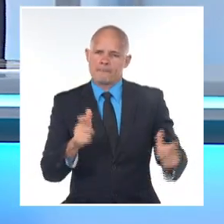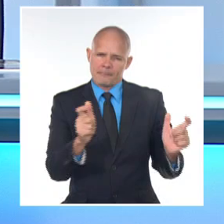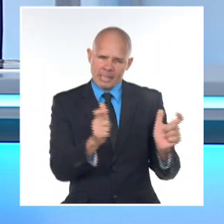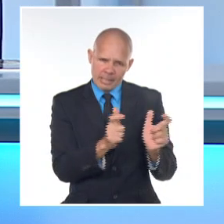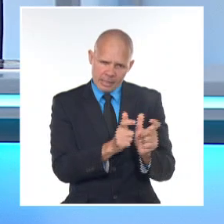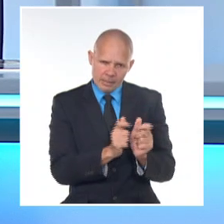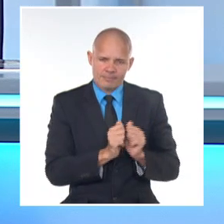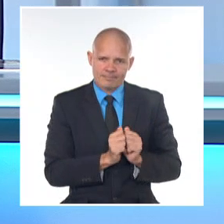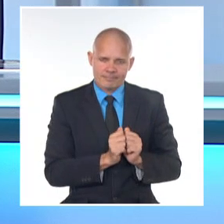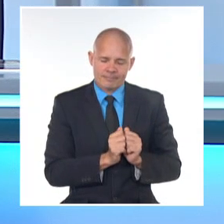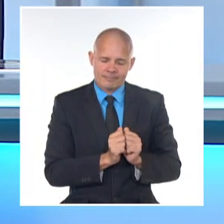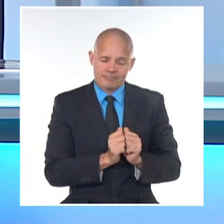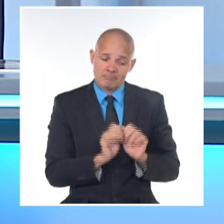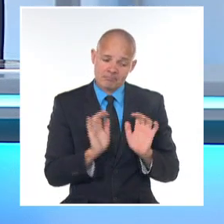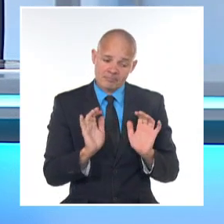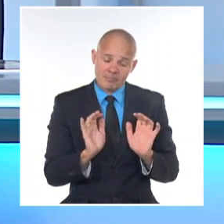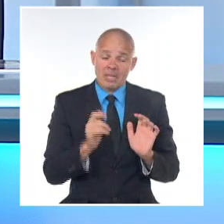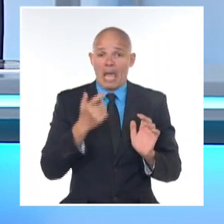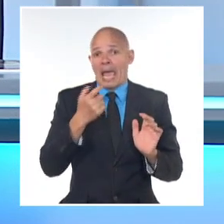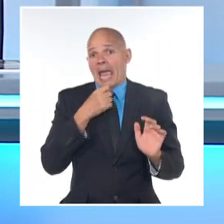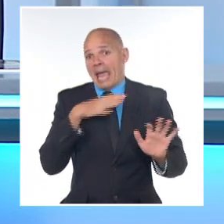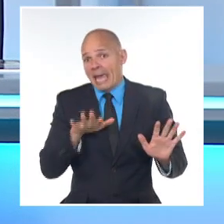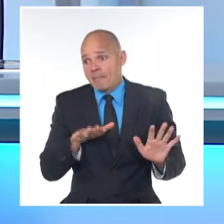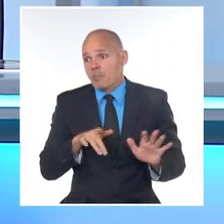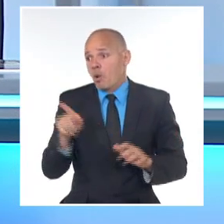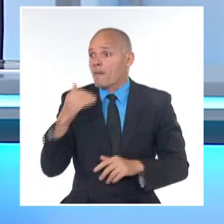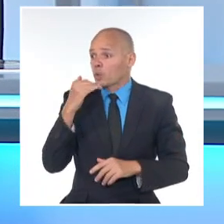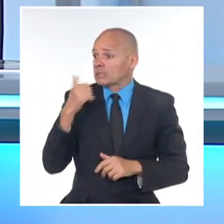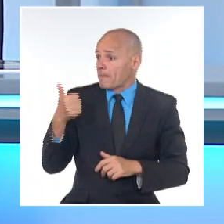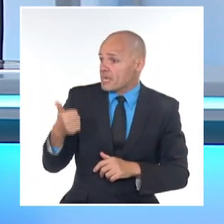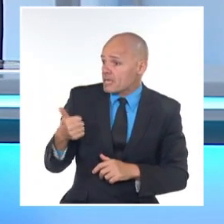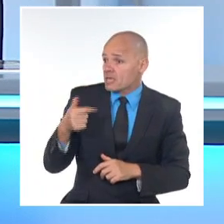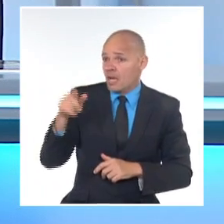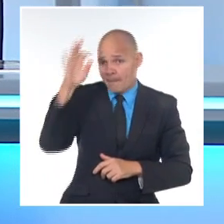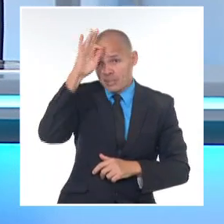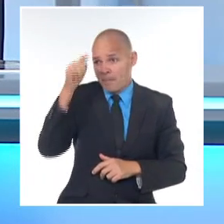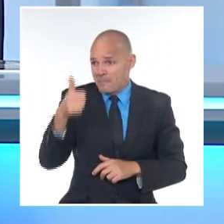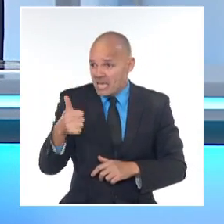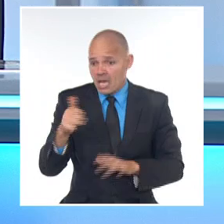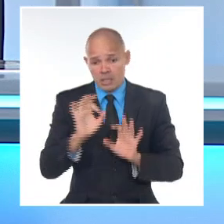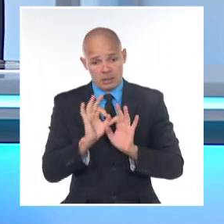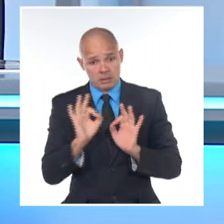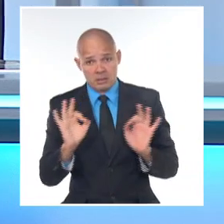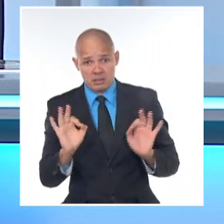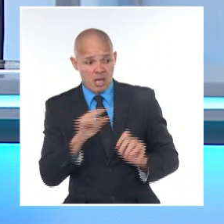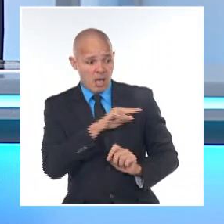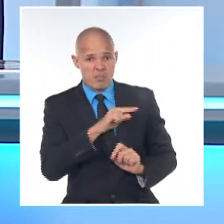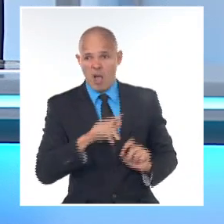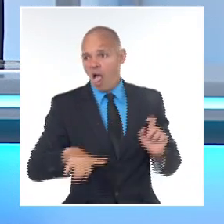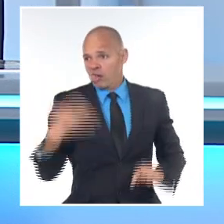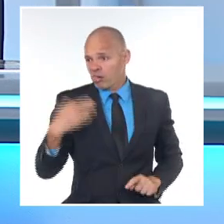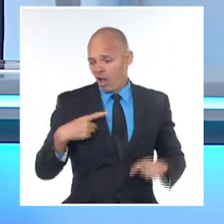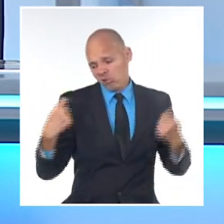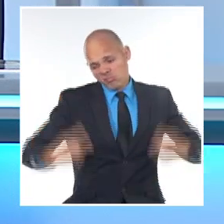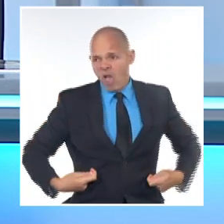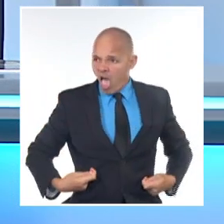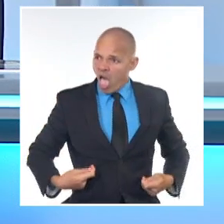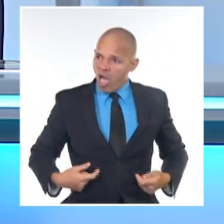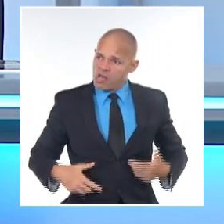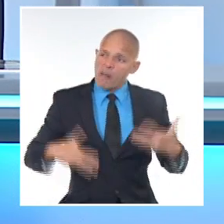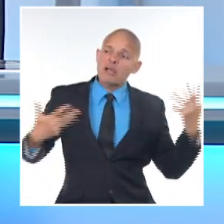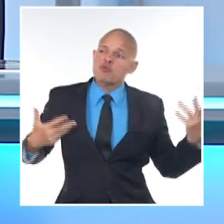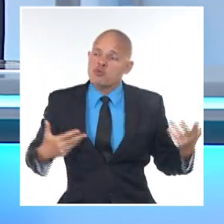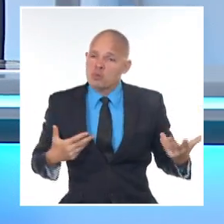que a pesar de esto opten por la indisciplina, por la desobediencia, por ese gesto o esa palabra desafiante, ya